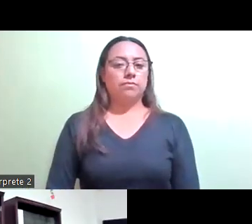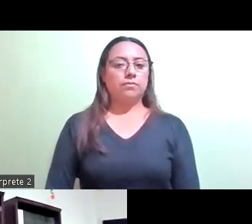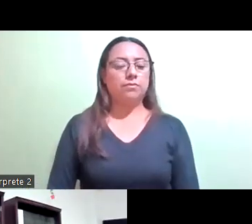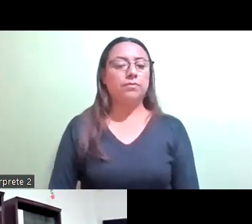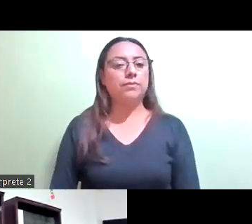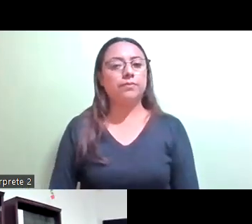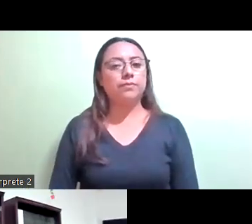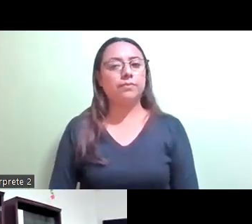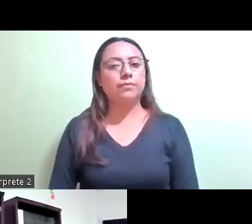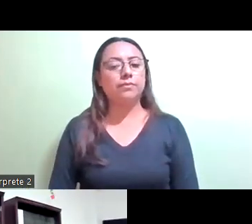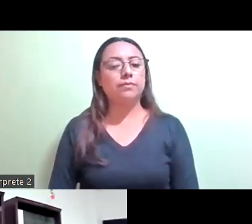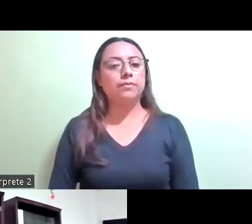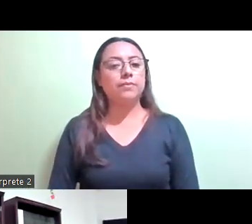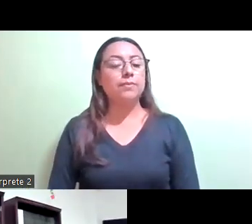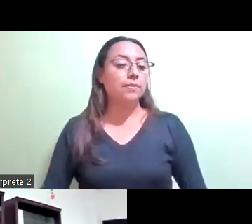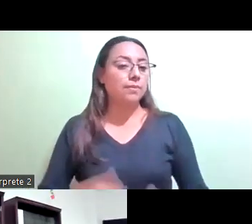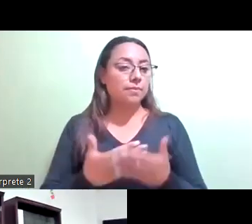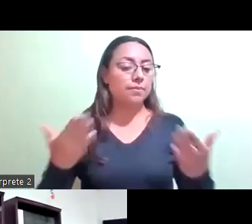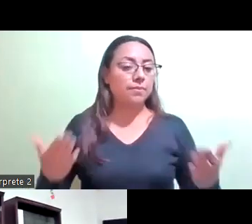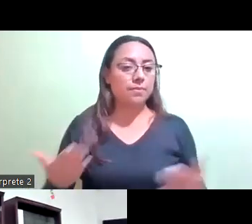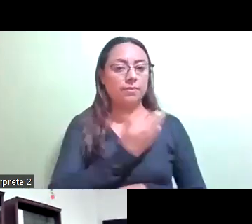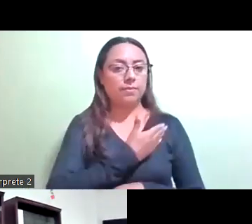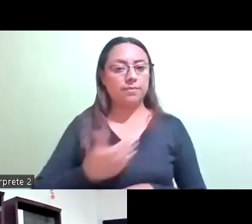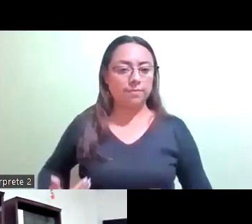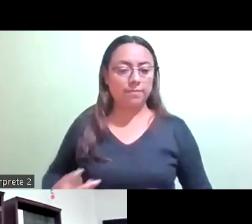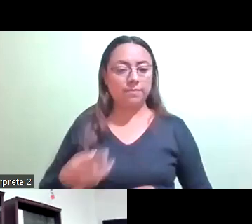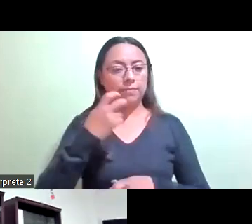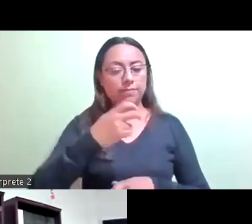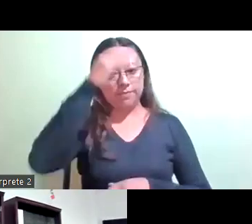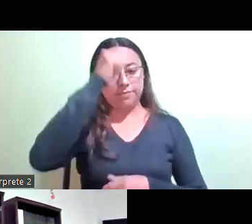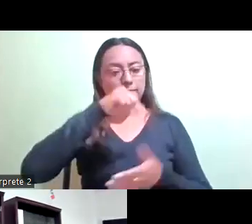Por instrucción de la presidencia se lee el acuerdo